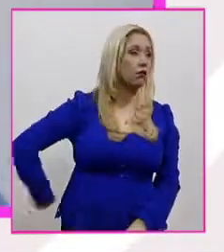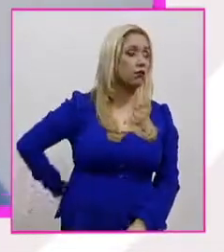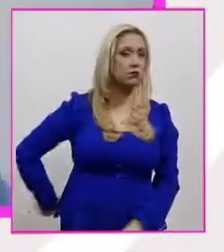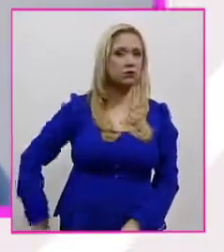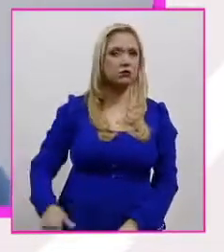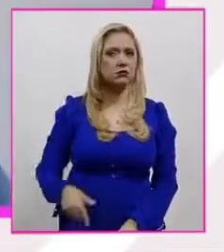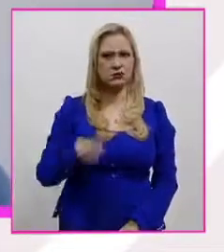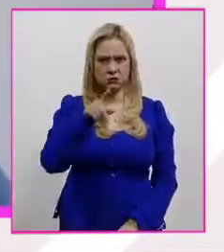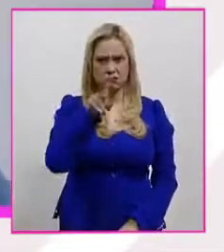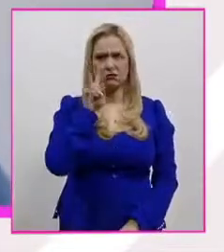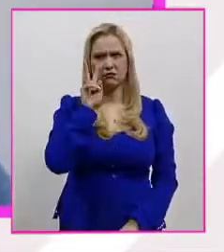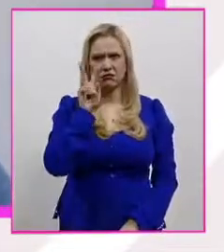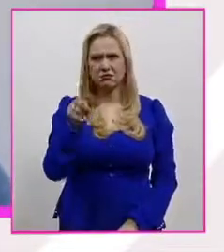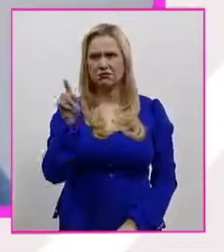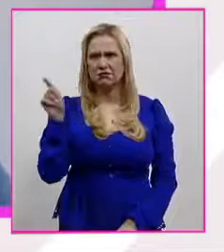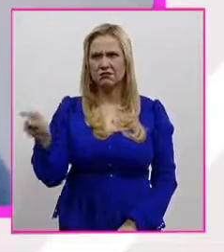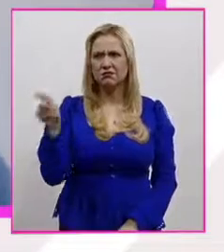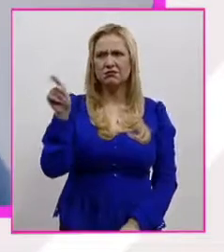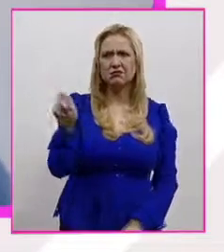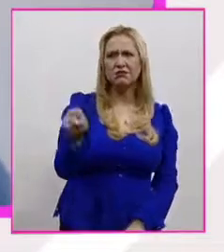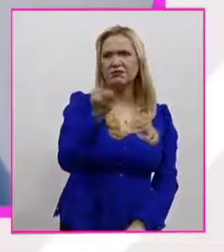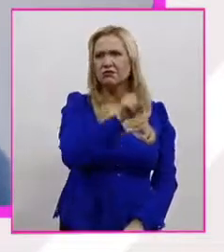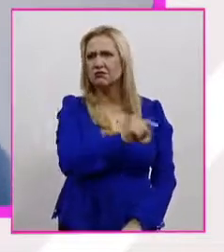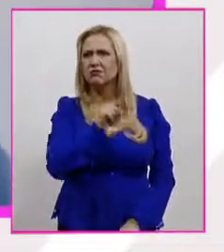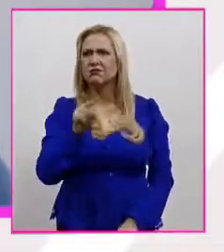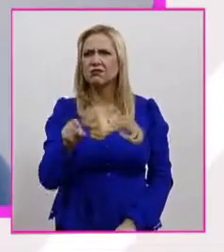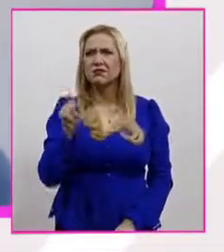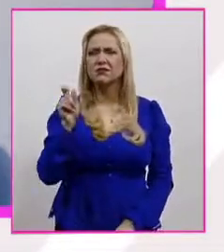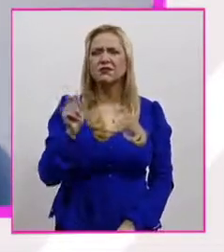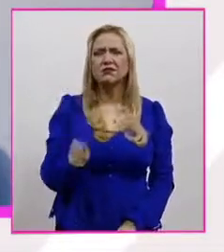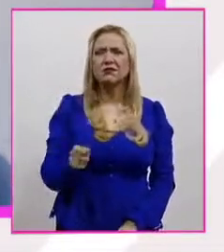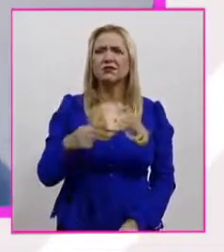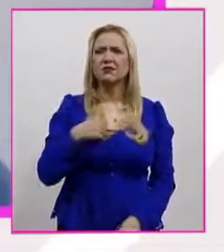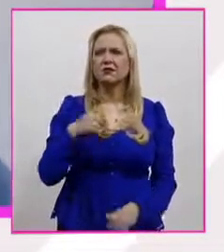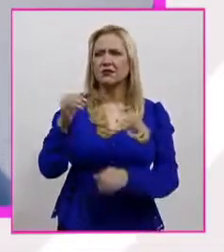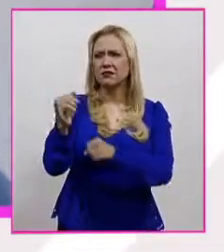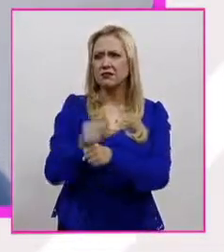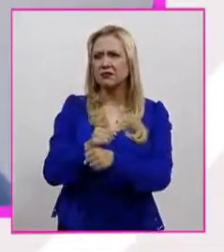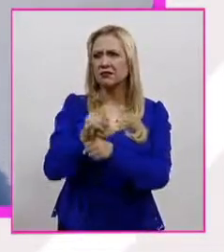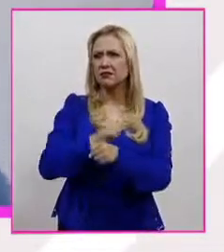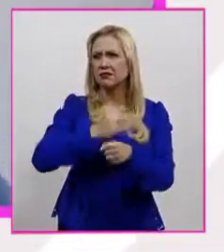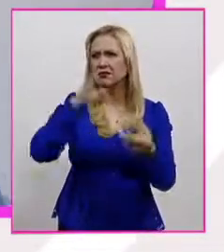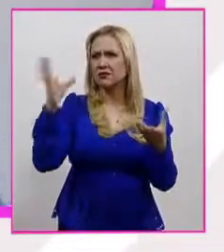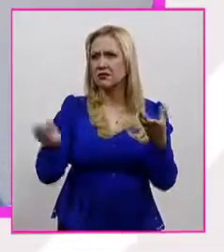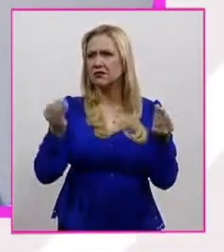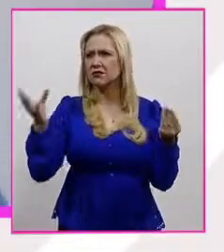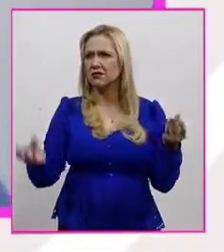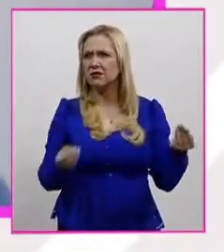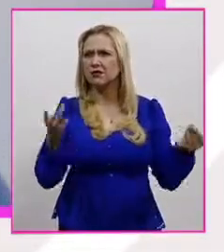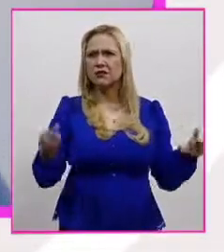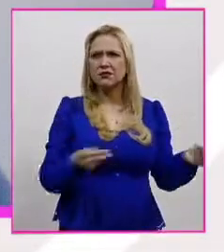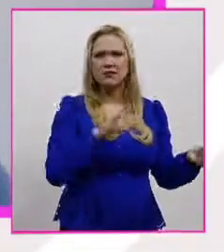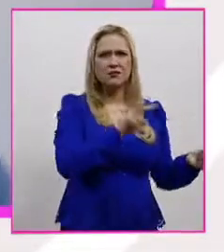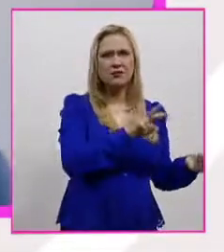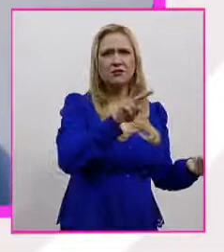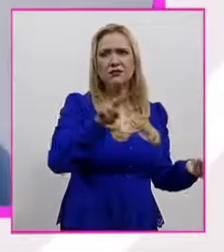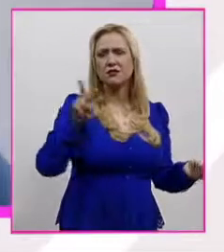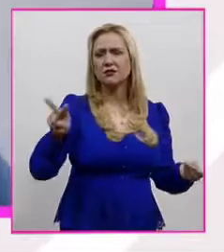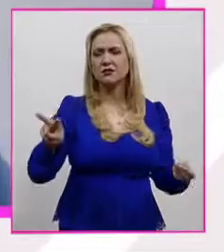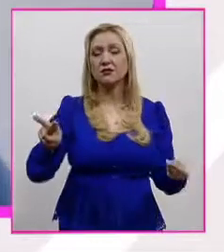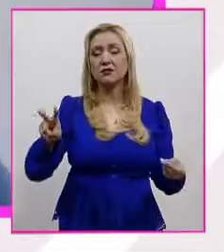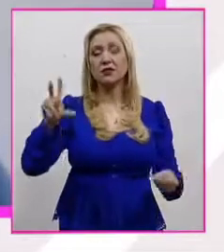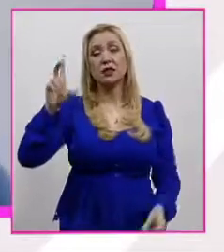los distintos datos que vamos pudiendo documentar que dan cuenta de las brechas, ¿no? Menos